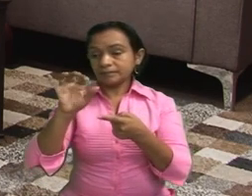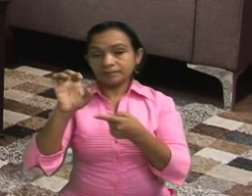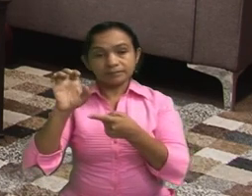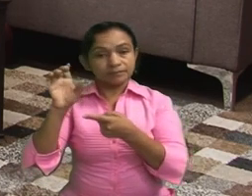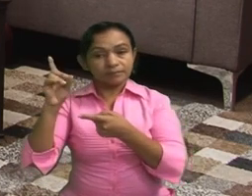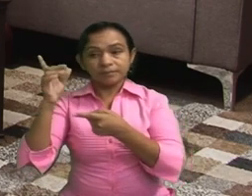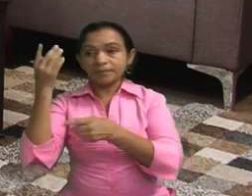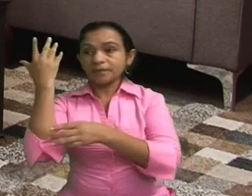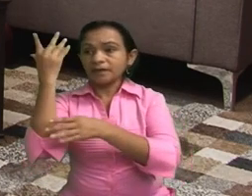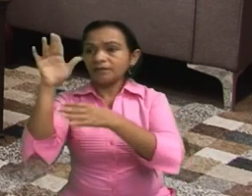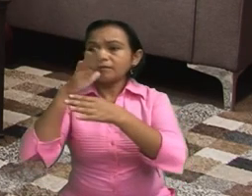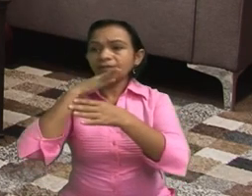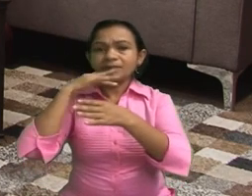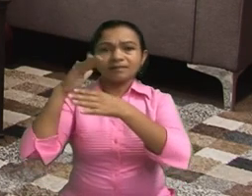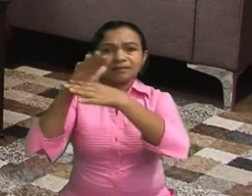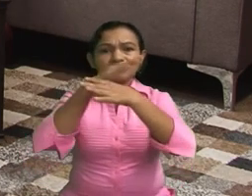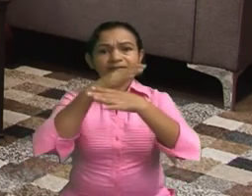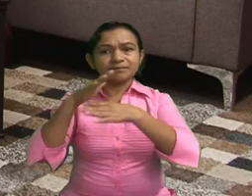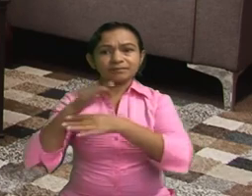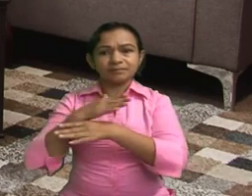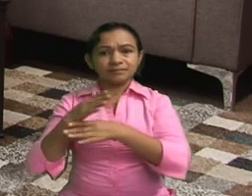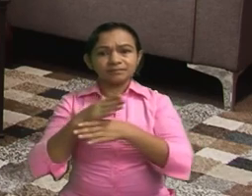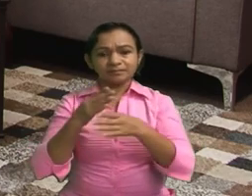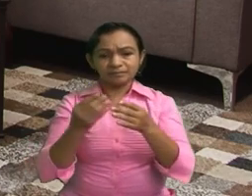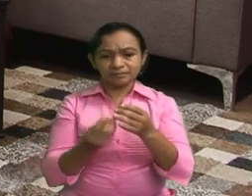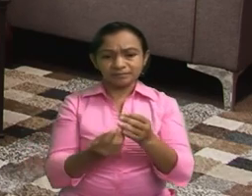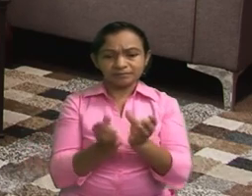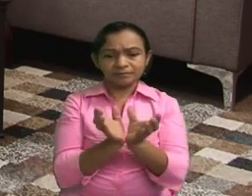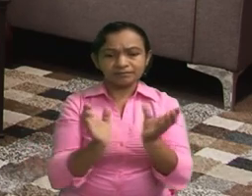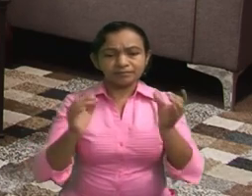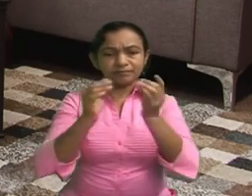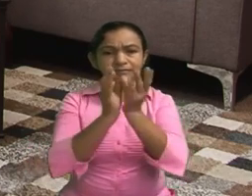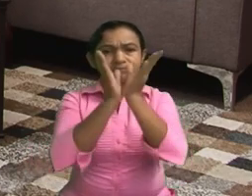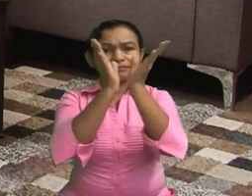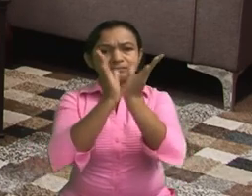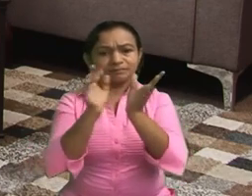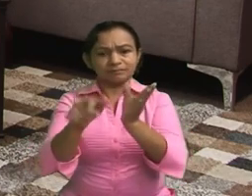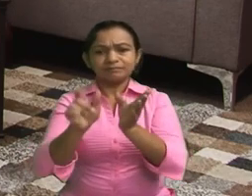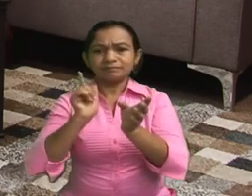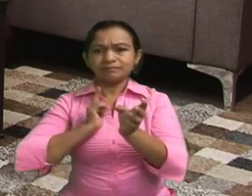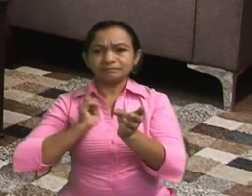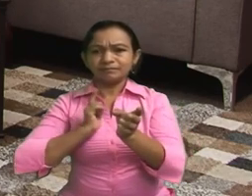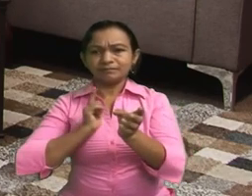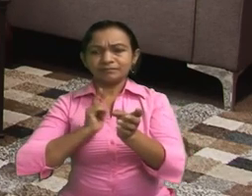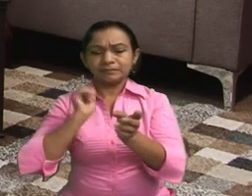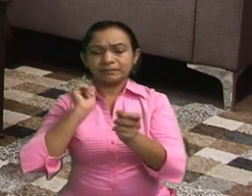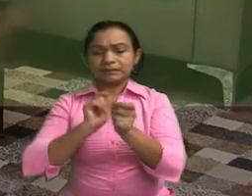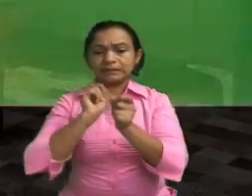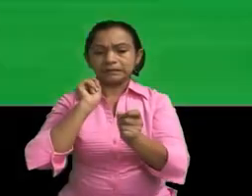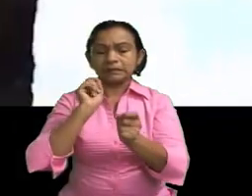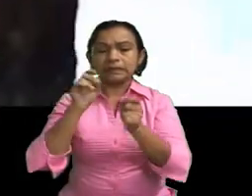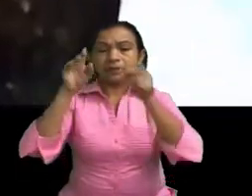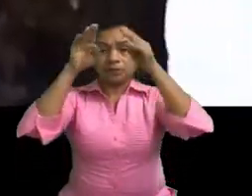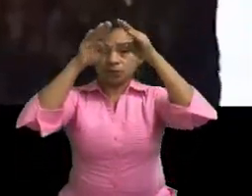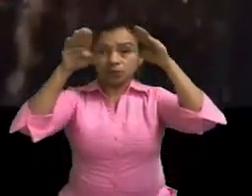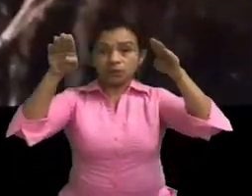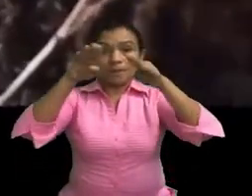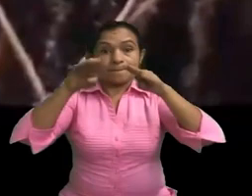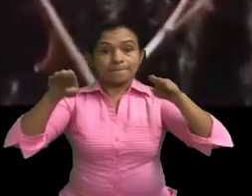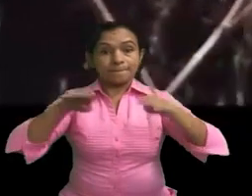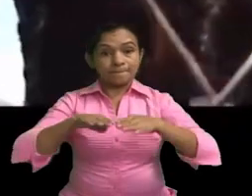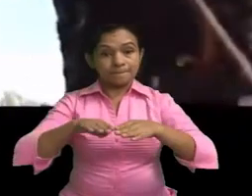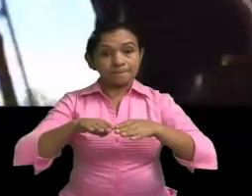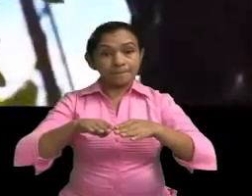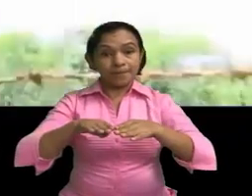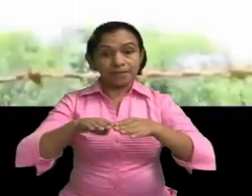colores, sino que también hay pino, ¿verdad? Claro. Entonces, el tema de los incendios, el manejo